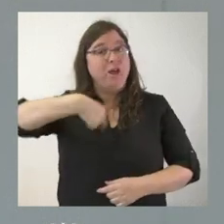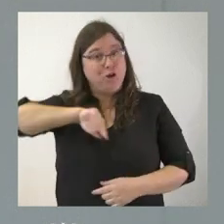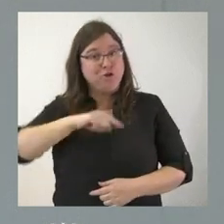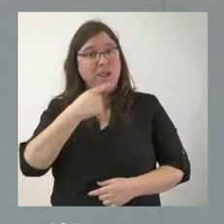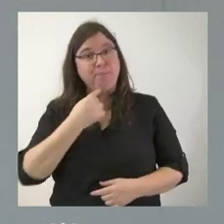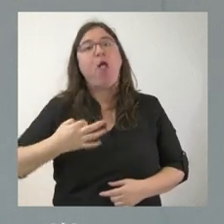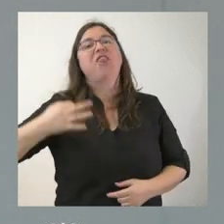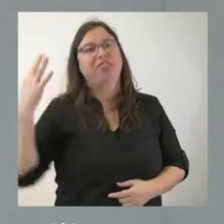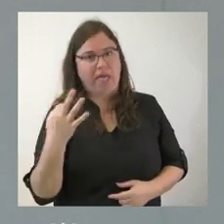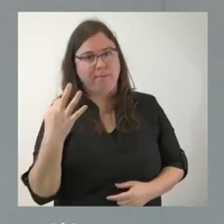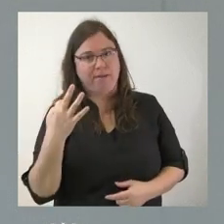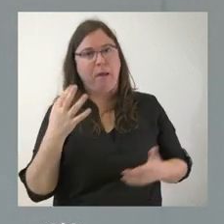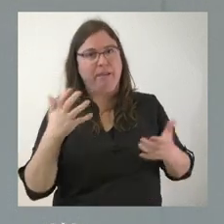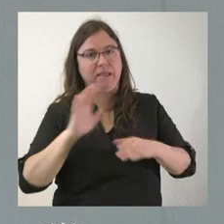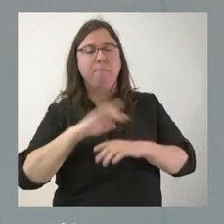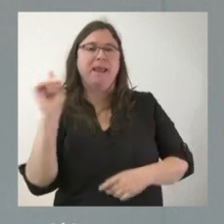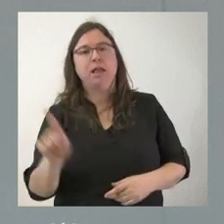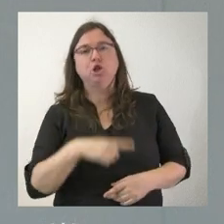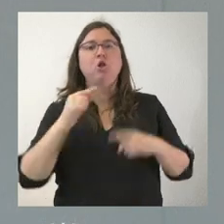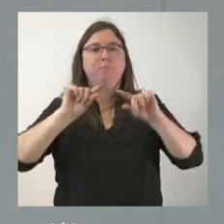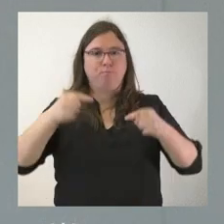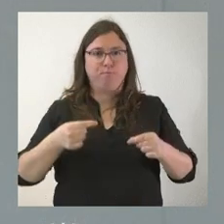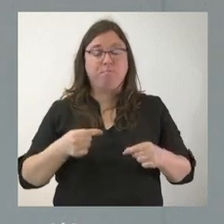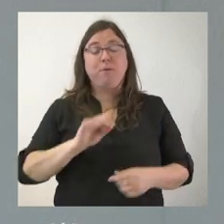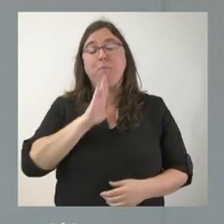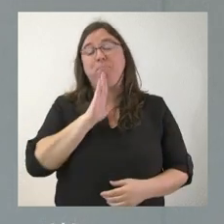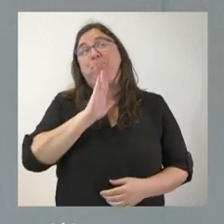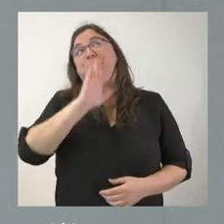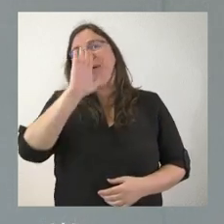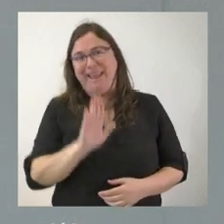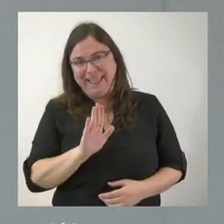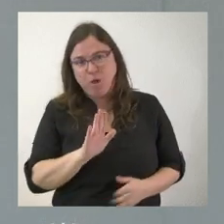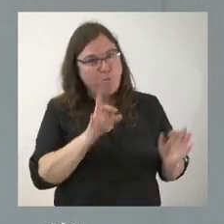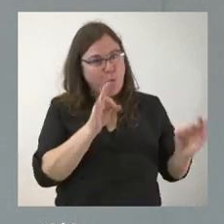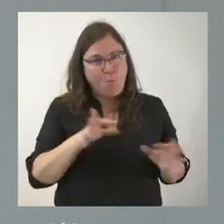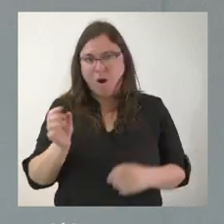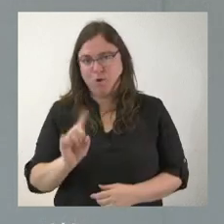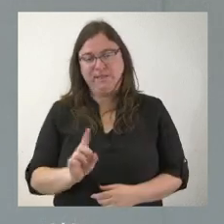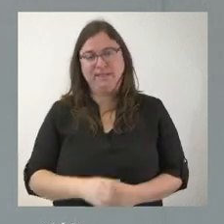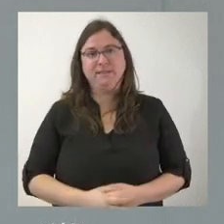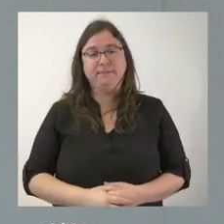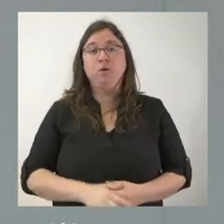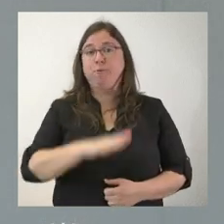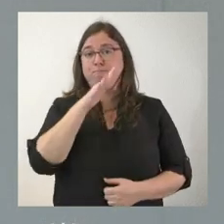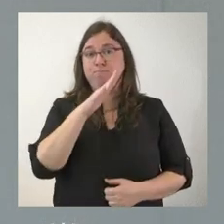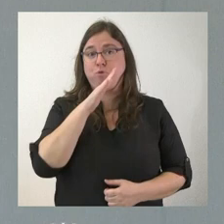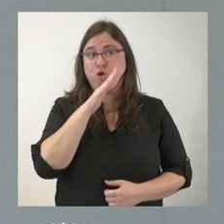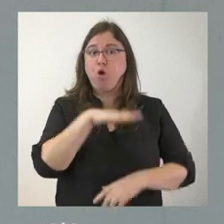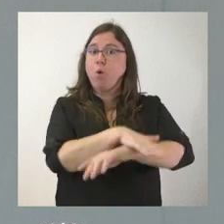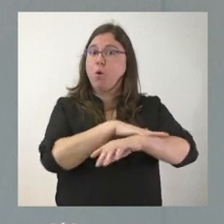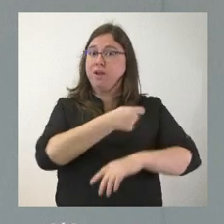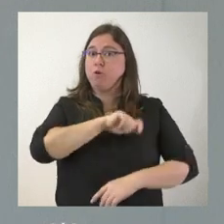tiene que beneficiar a todas las provincias que puede parecer parecido pero no lo es porque el gobierno